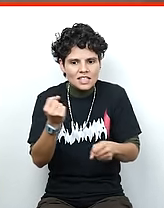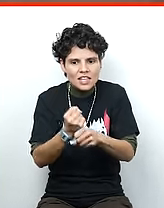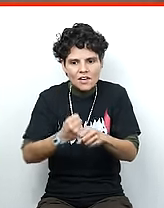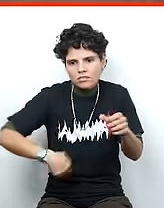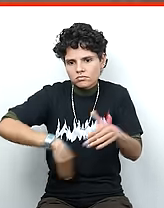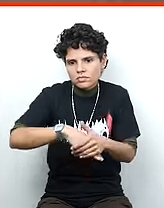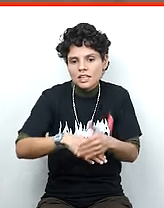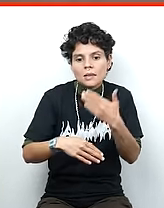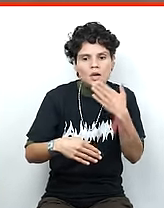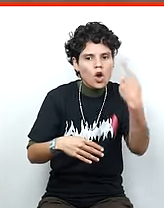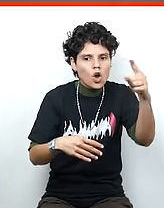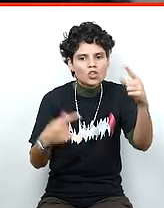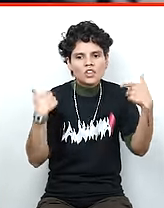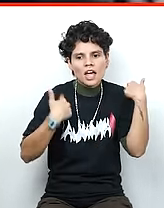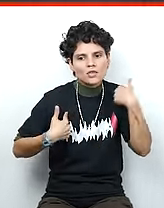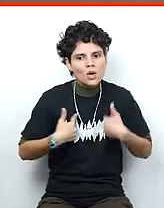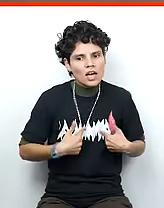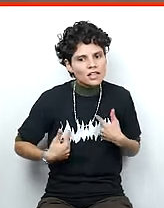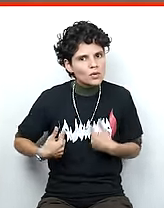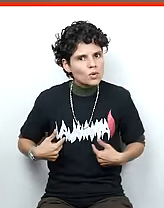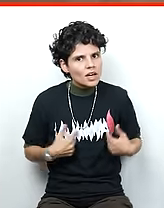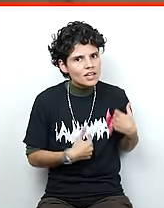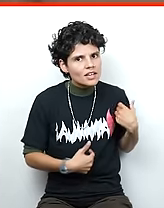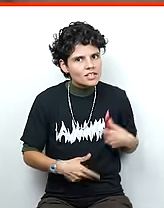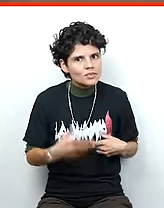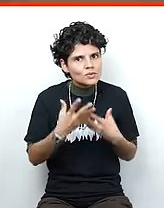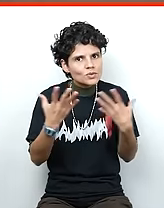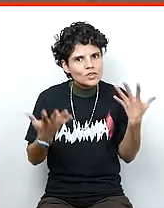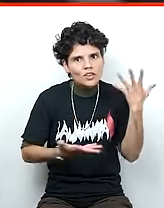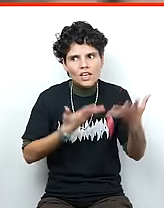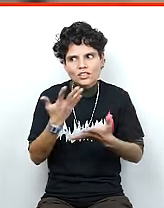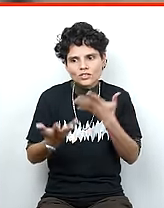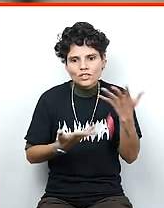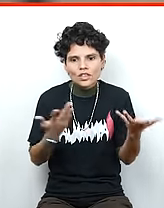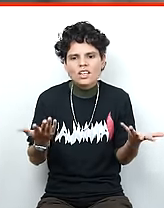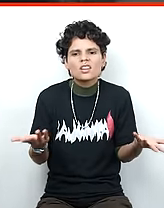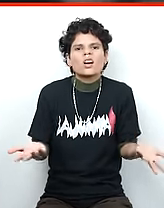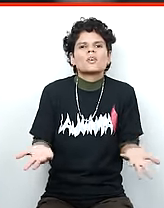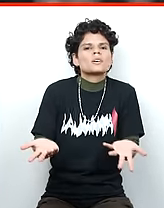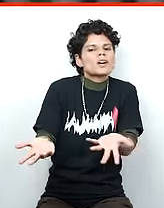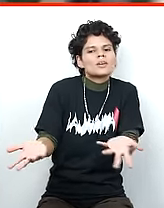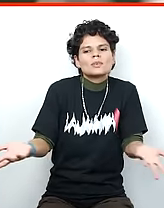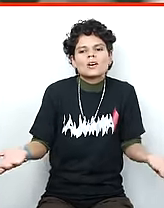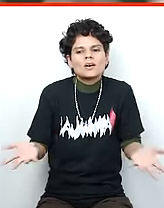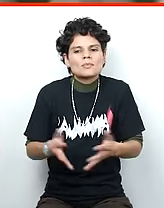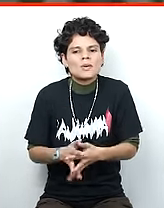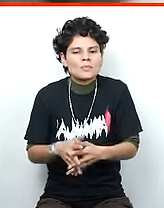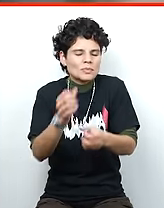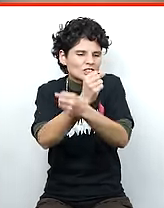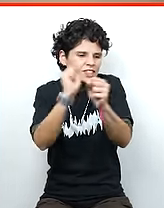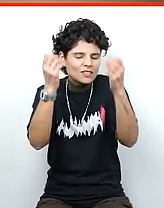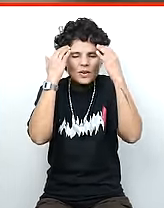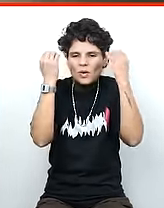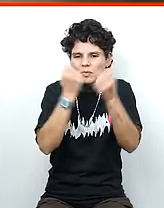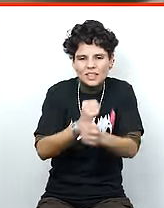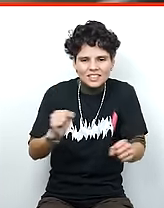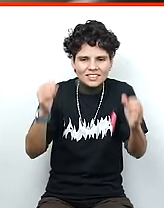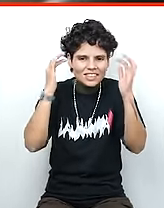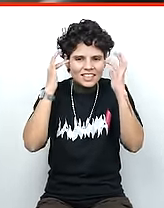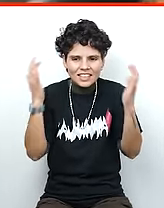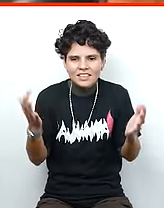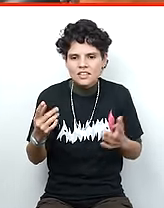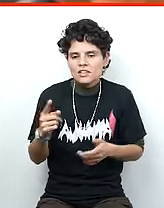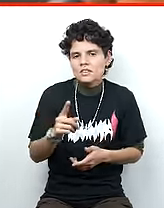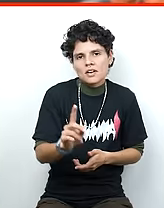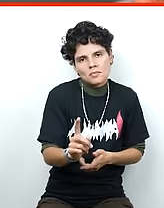que me mostraba los tatuajes que tenían tatuados sus amafios. Sí. O sea, igual me dejaba loco y decía, hermano, ¿cómo te hacía esa weón? A lo vivo.